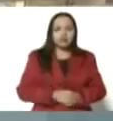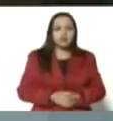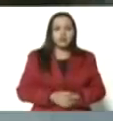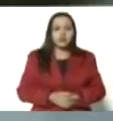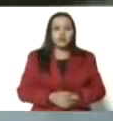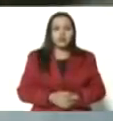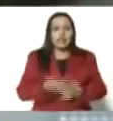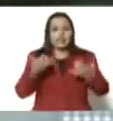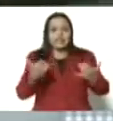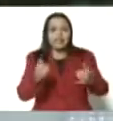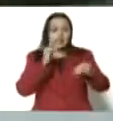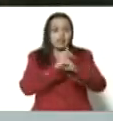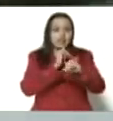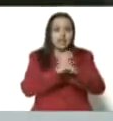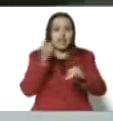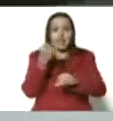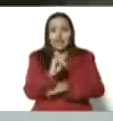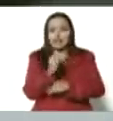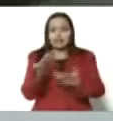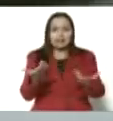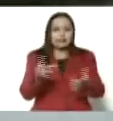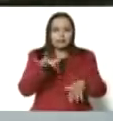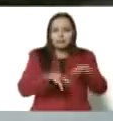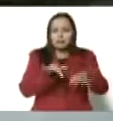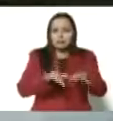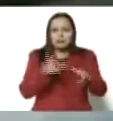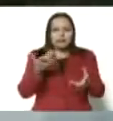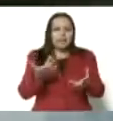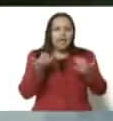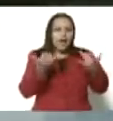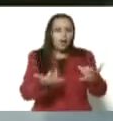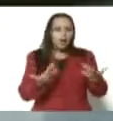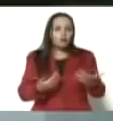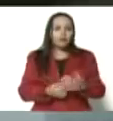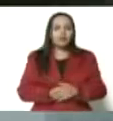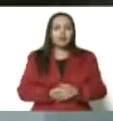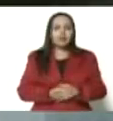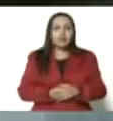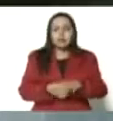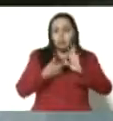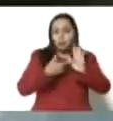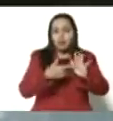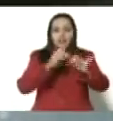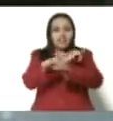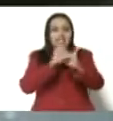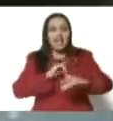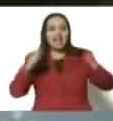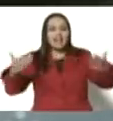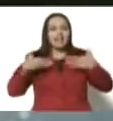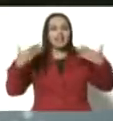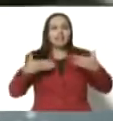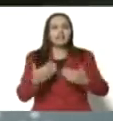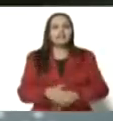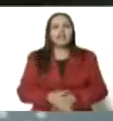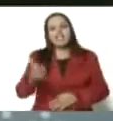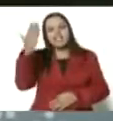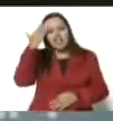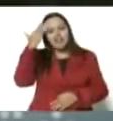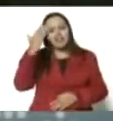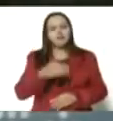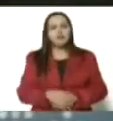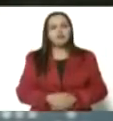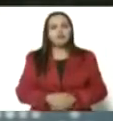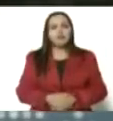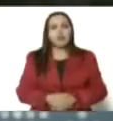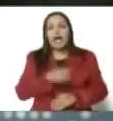las redes están en efervescencia de felicidad y de alegría, porque sabemos que esto va a